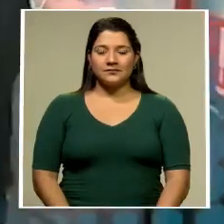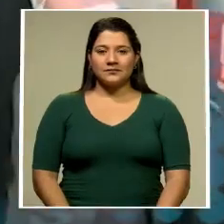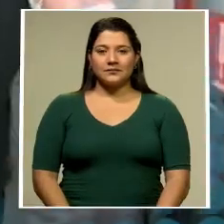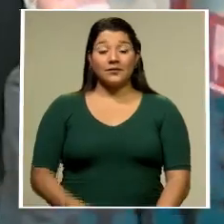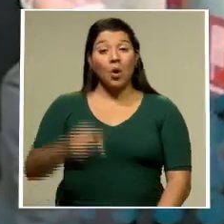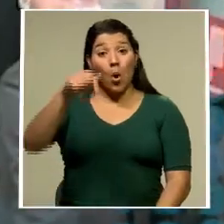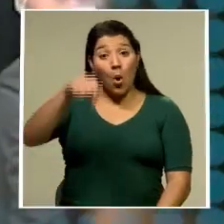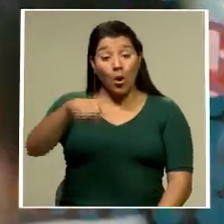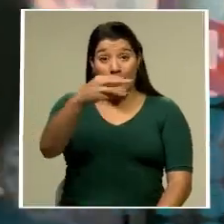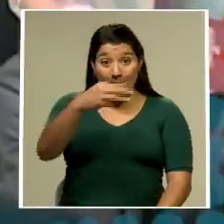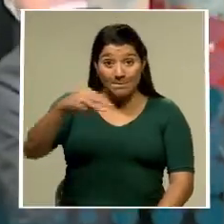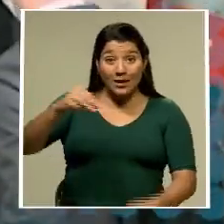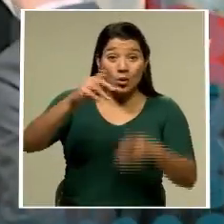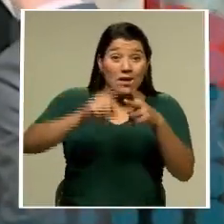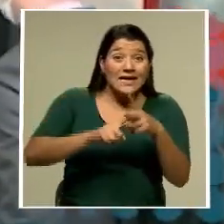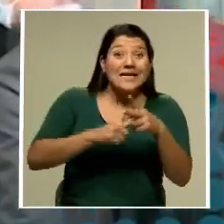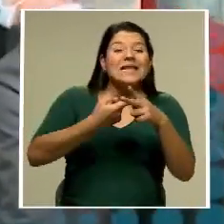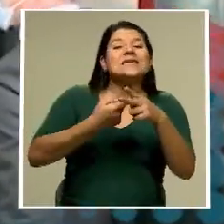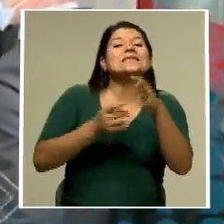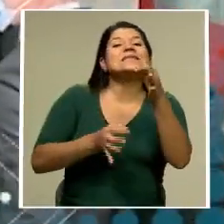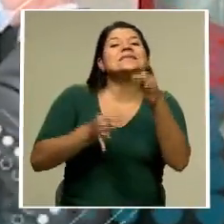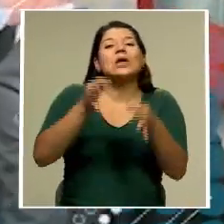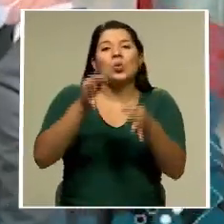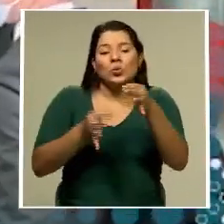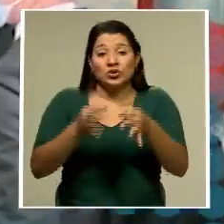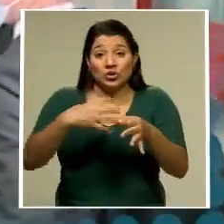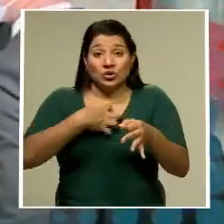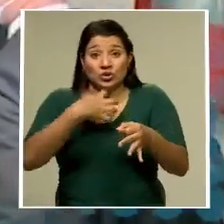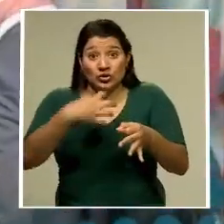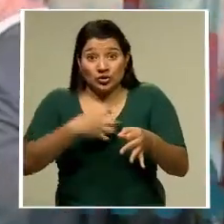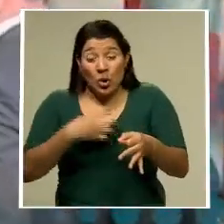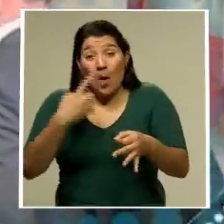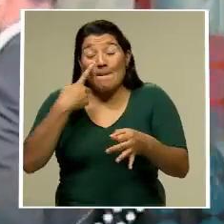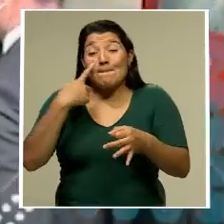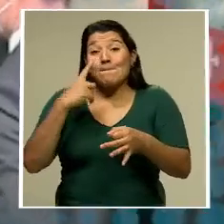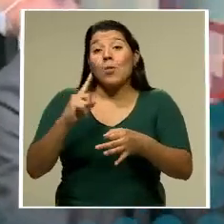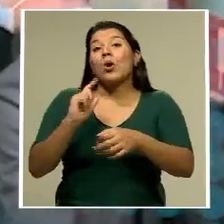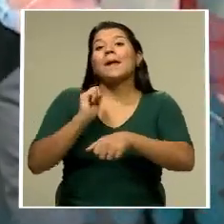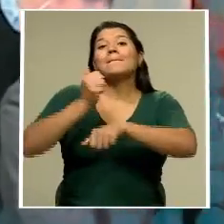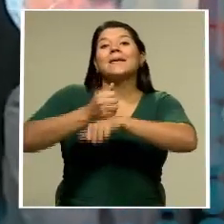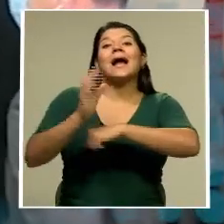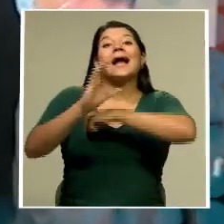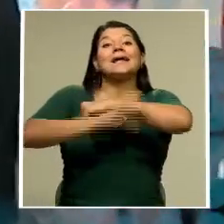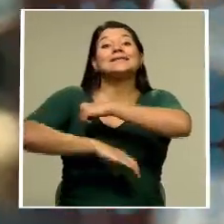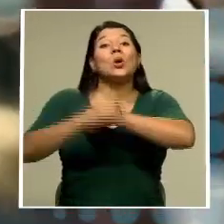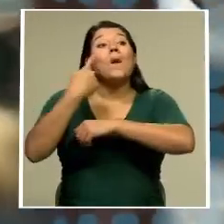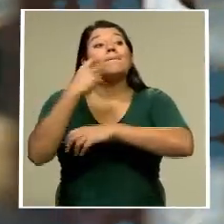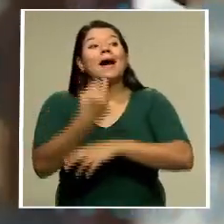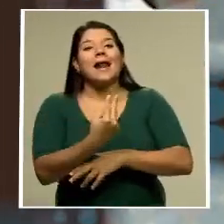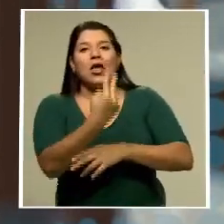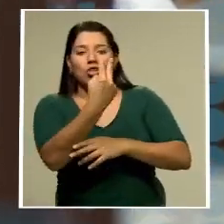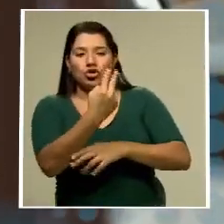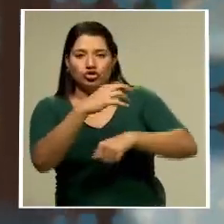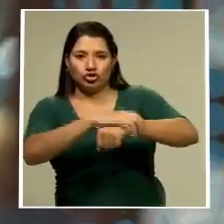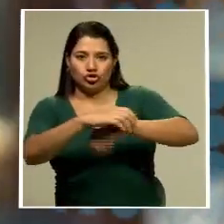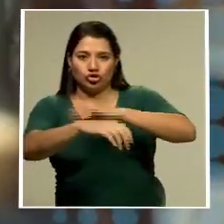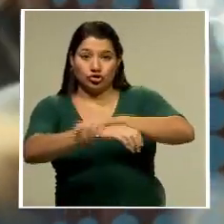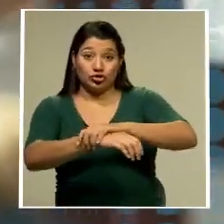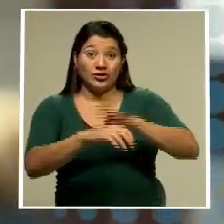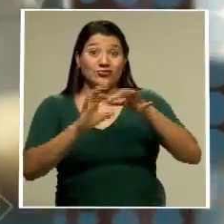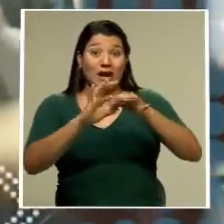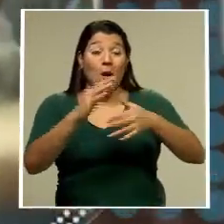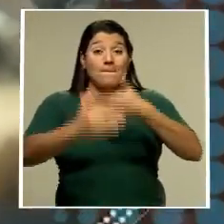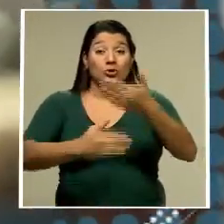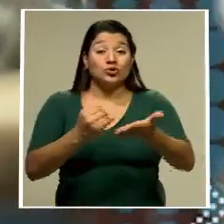Este miércoles apenas iniciará la audiencia de apelación de medidas para 2 de los 30 detenidos por el caso Cochinilla. Además, la